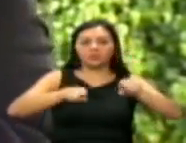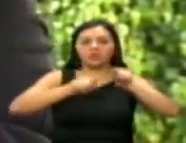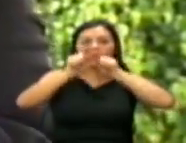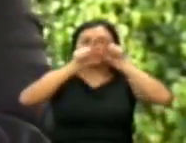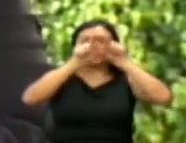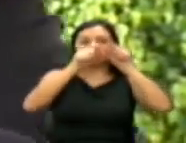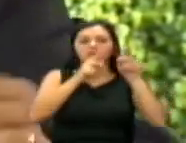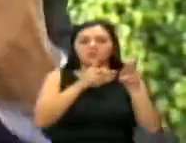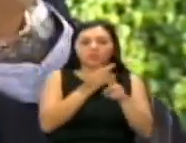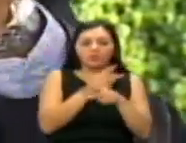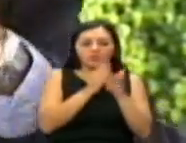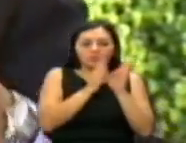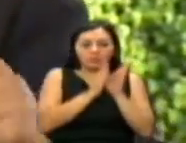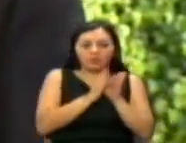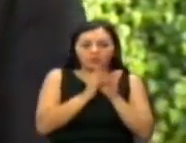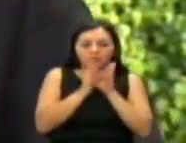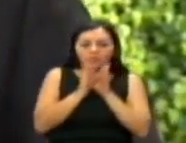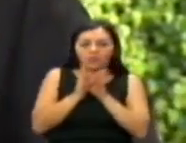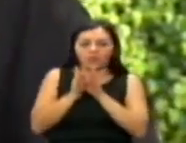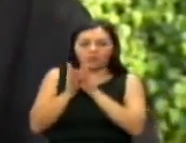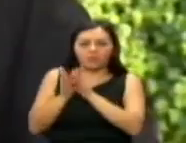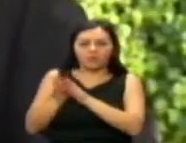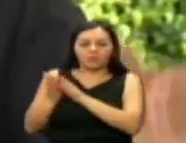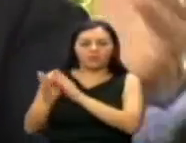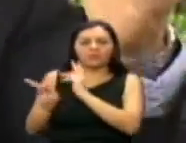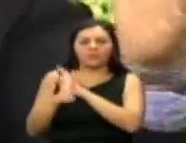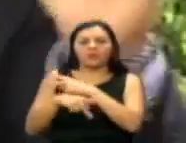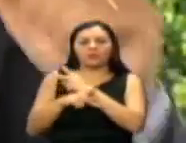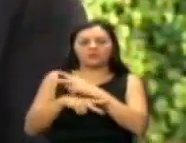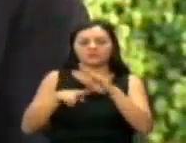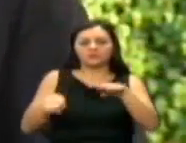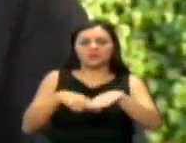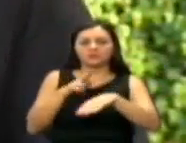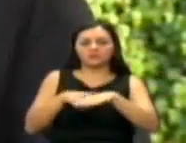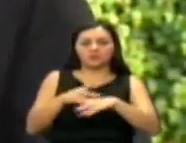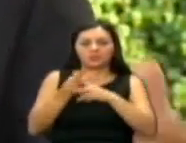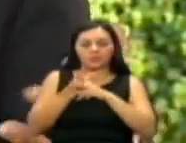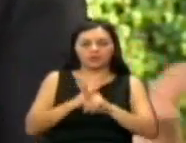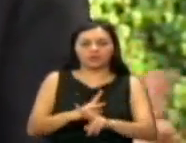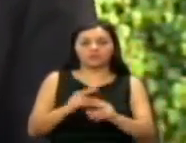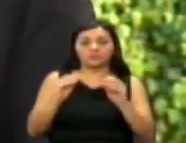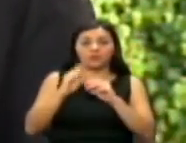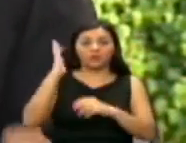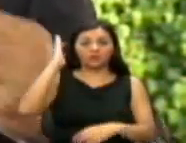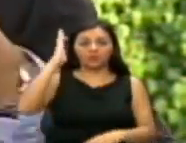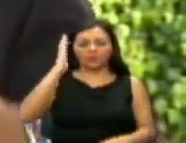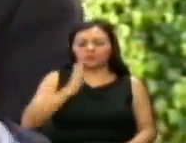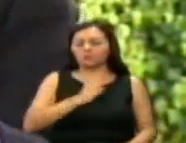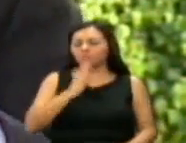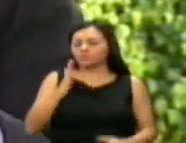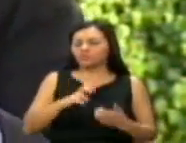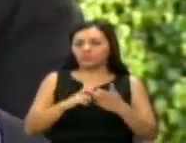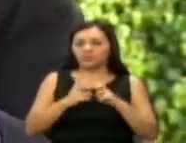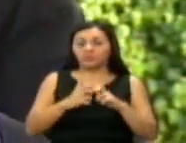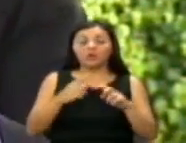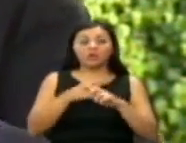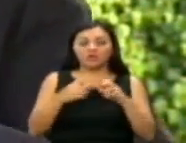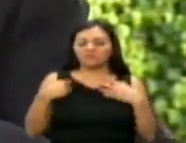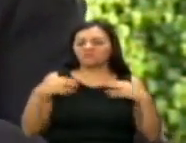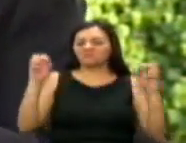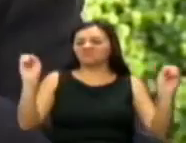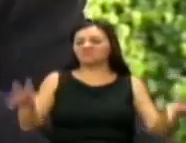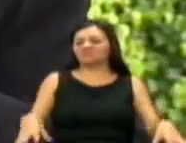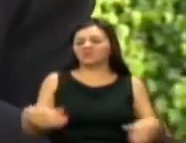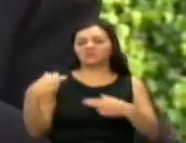ir producto por producto para proteger la producción nacional. Aún así, Carchi tiene tremendos impactos. Yo no eludo responsabilidad, pero eso se